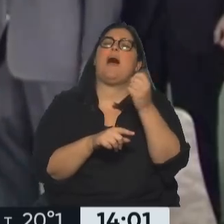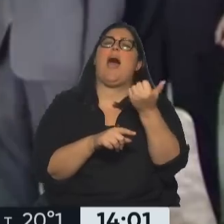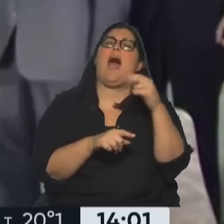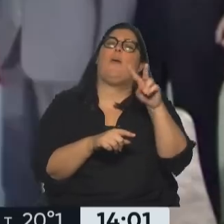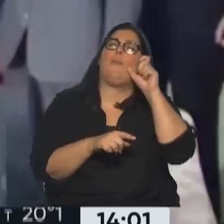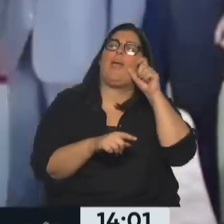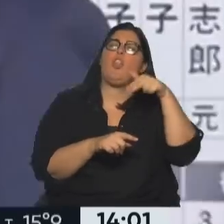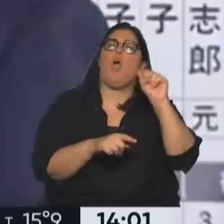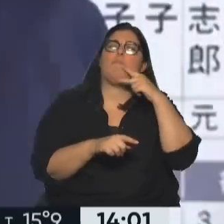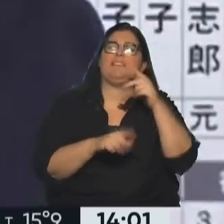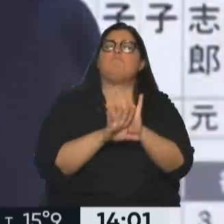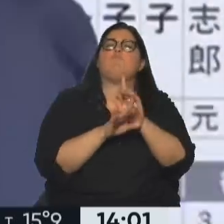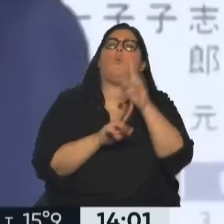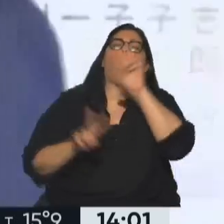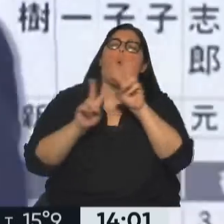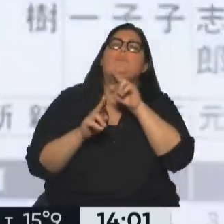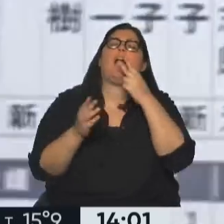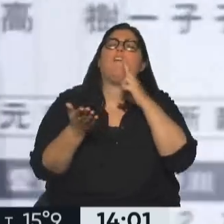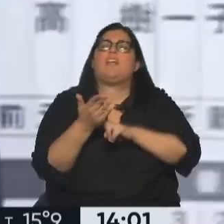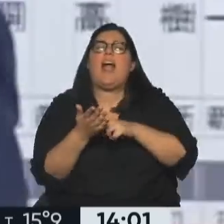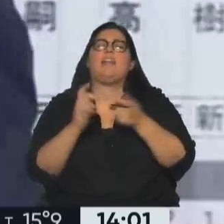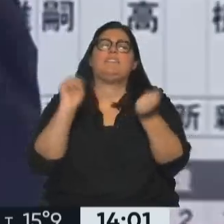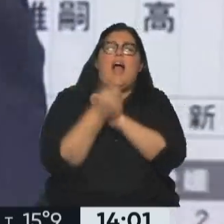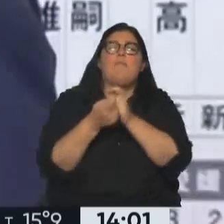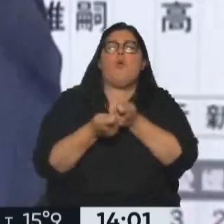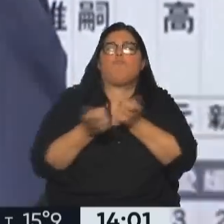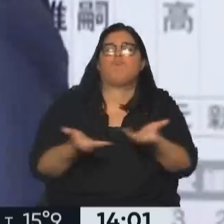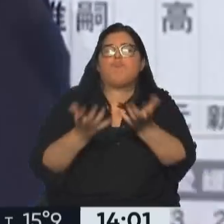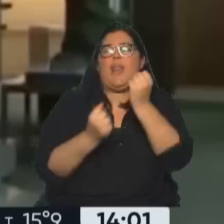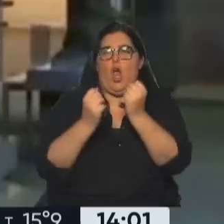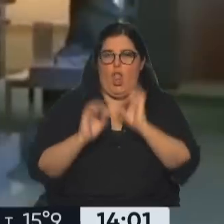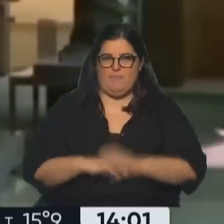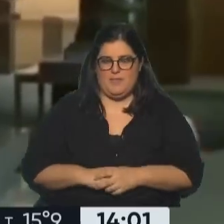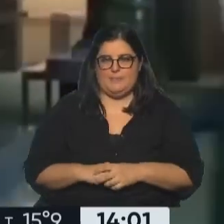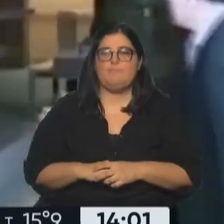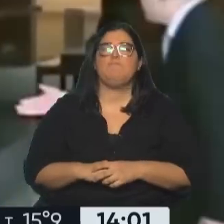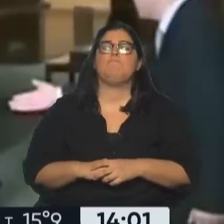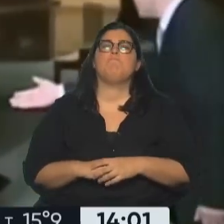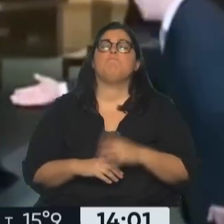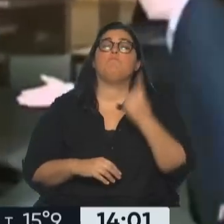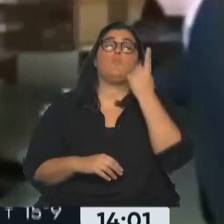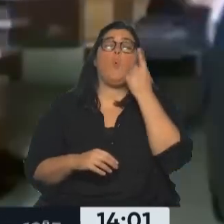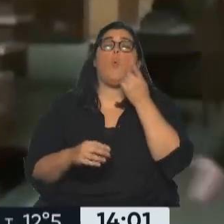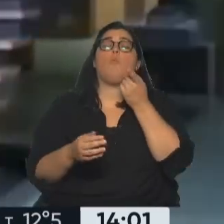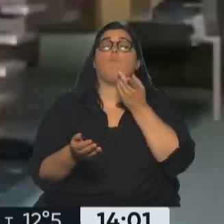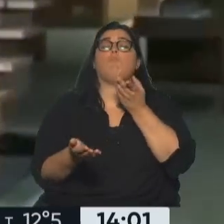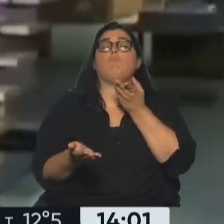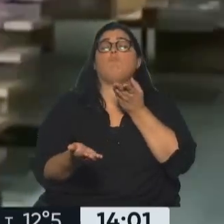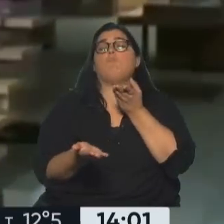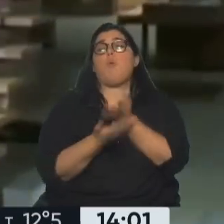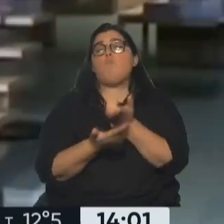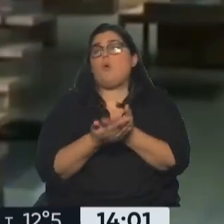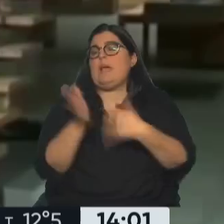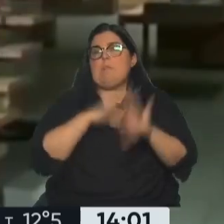que incluían estímulos fiscales y reformas estructurales. Una de sus más debatidas intervenciones políticas fue